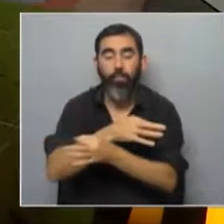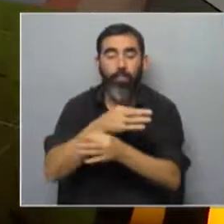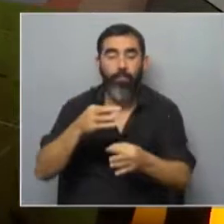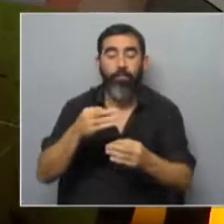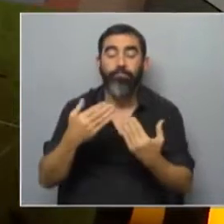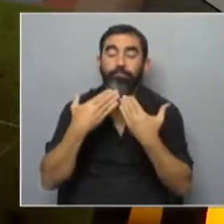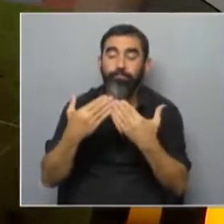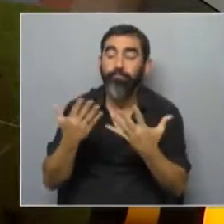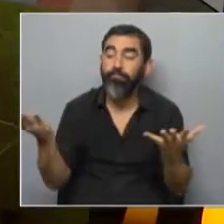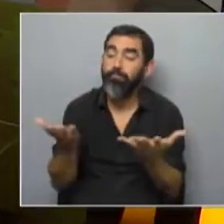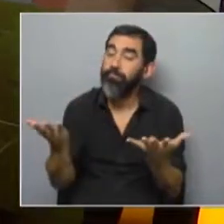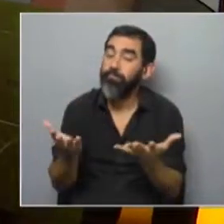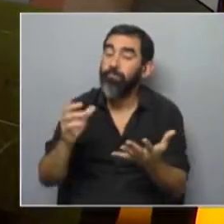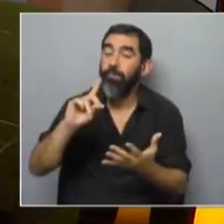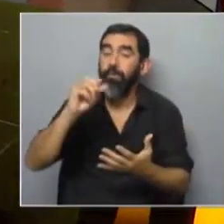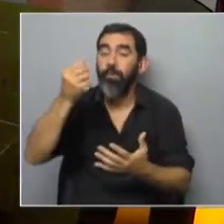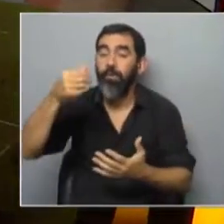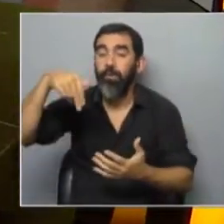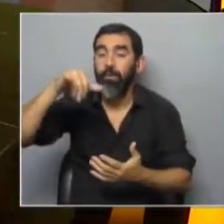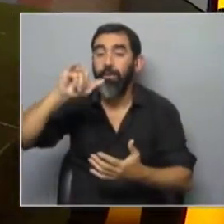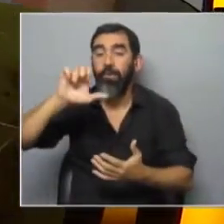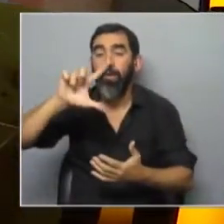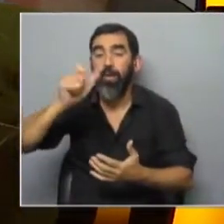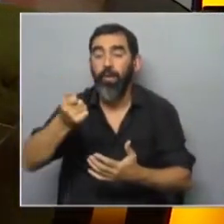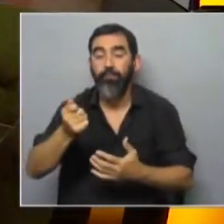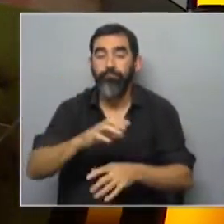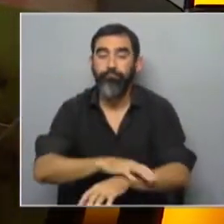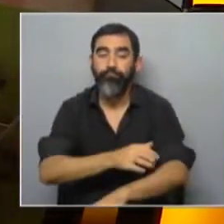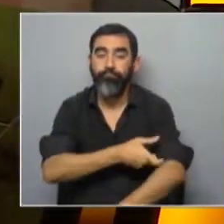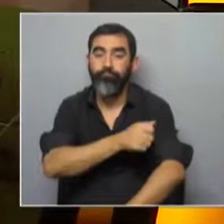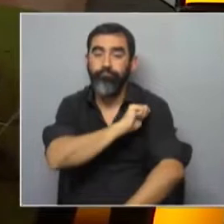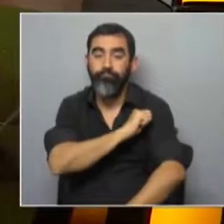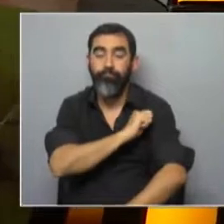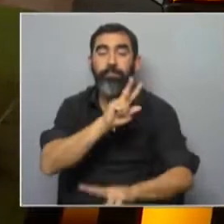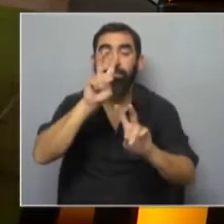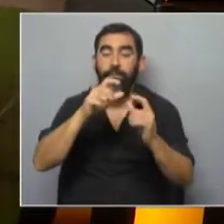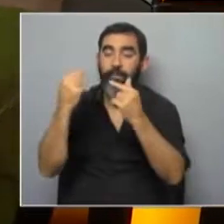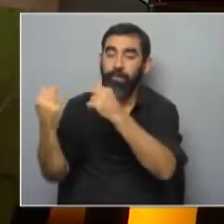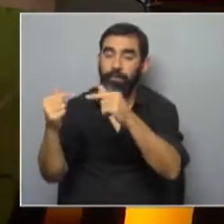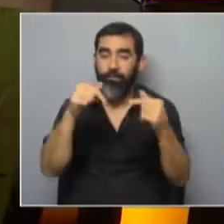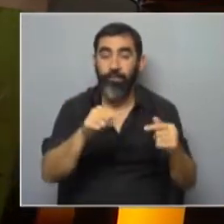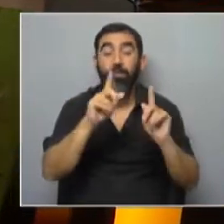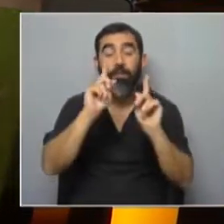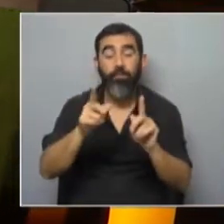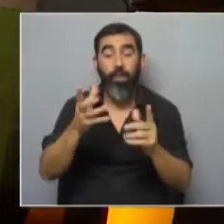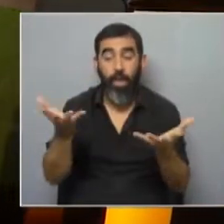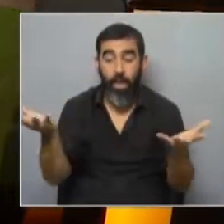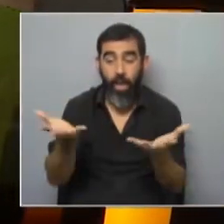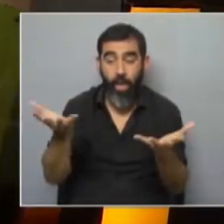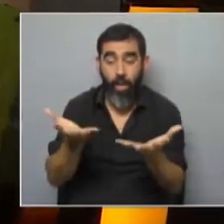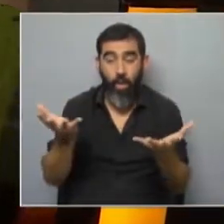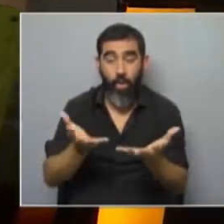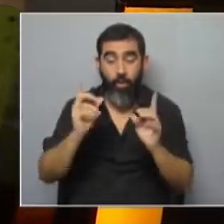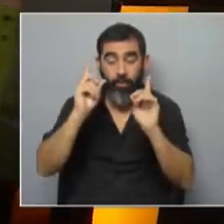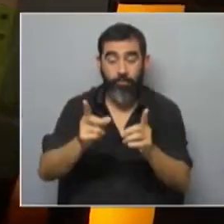Y ahora, mira, Ahora remangate, claro. que vamos a hablar de otro tema que también está en estos momentos,